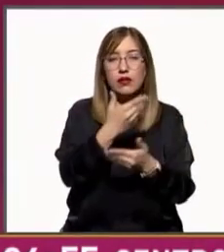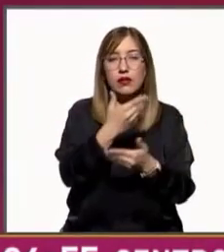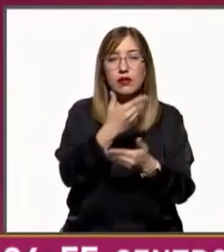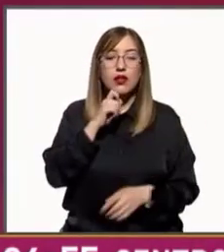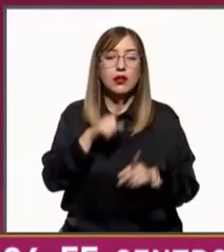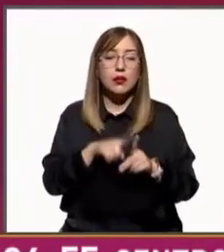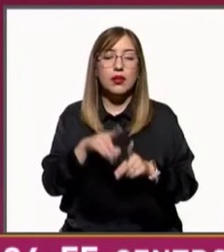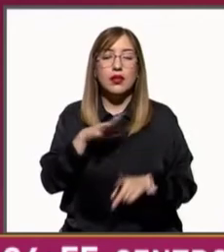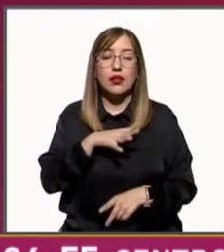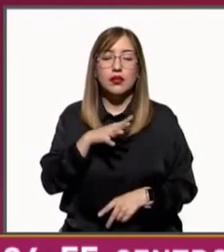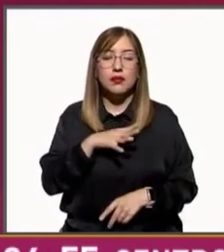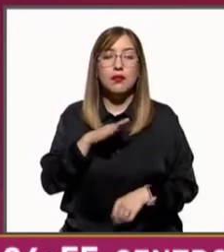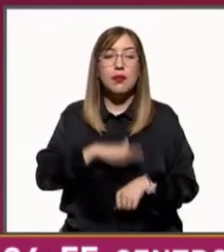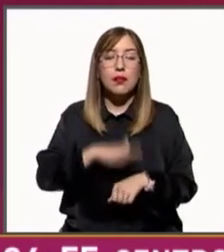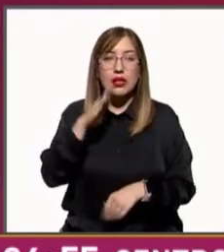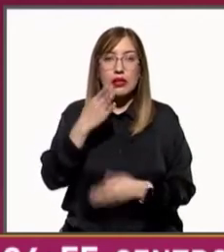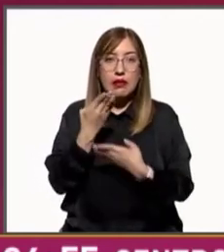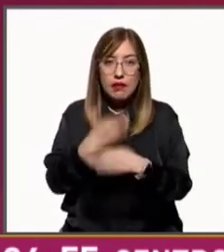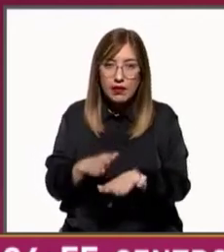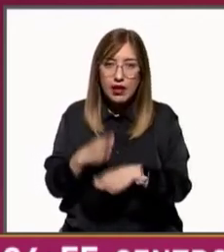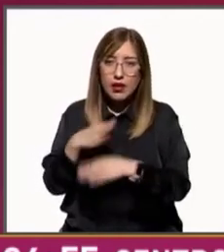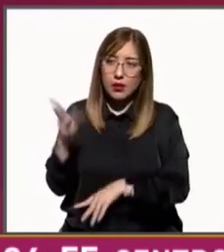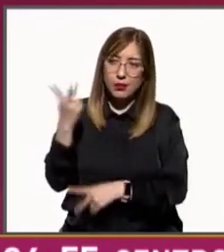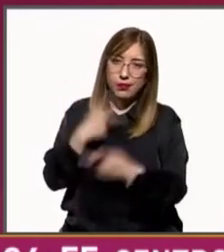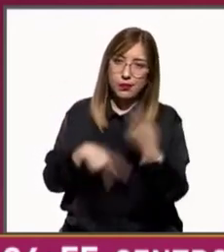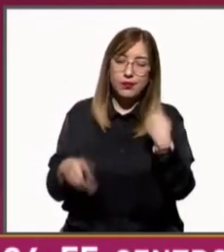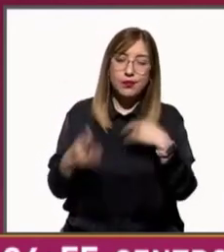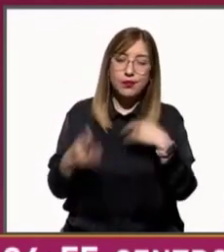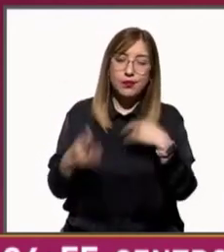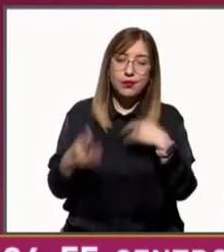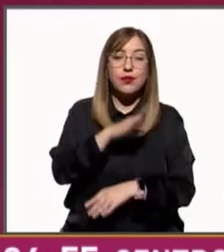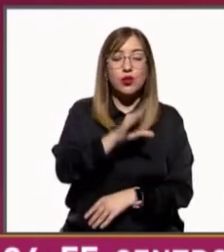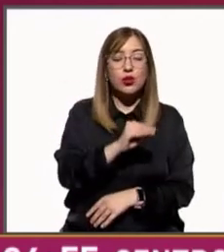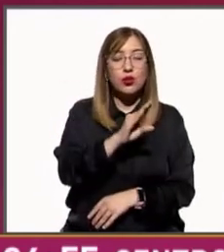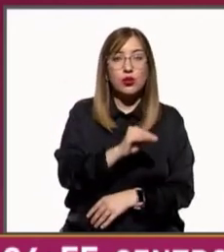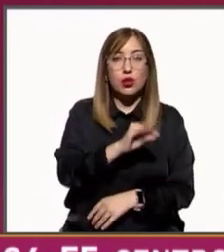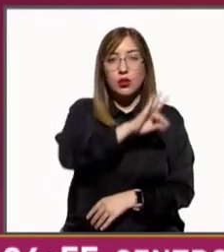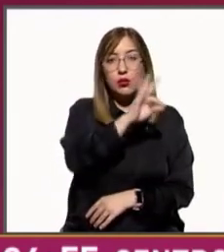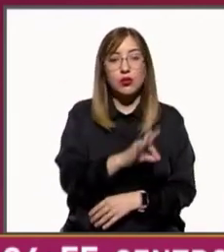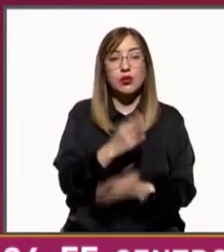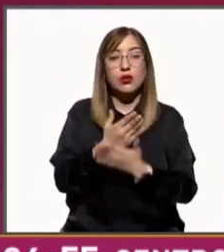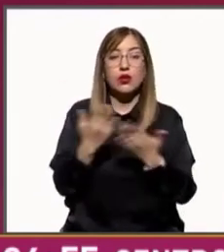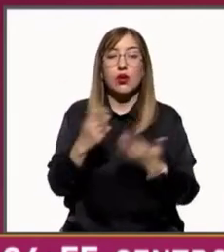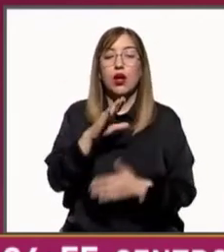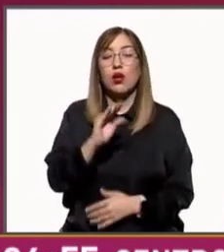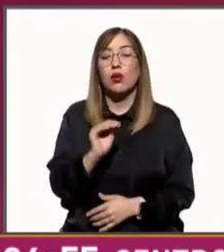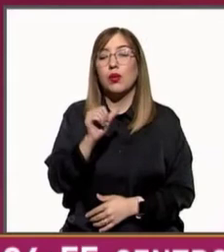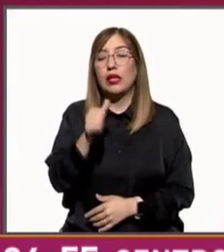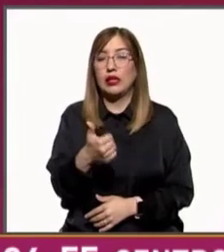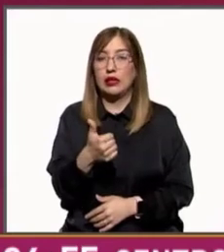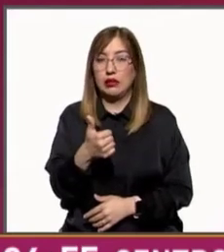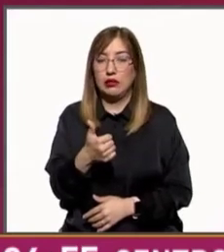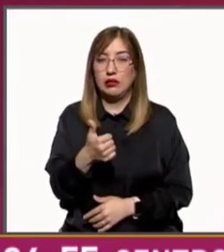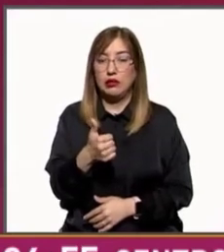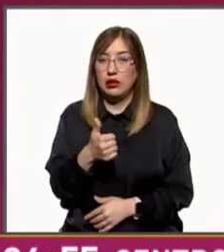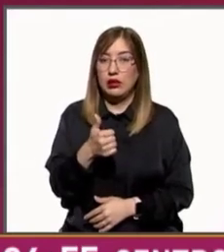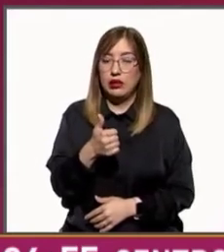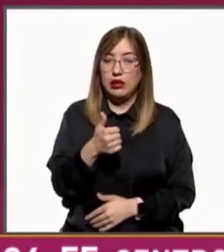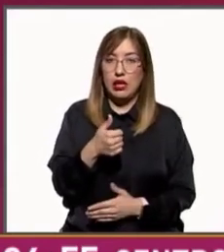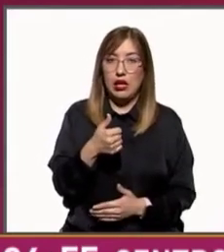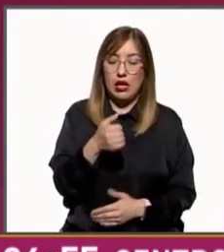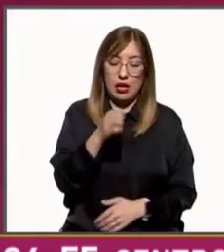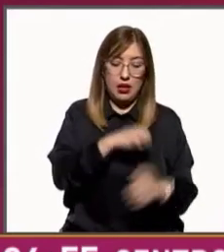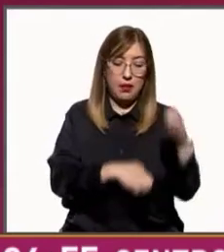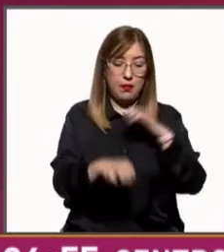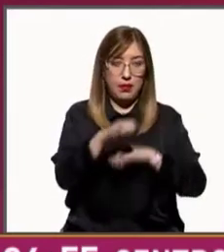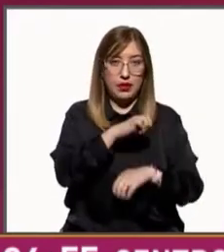la bancarización de las empresas, estaba en 90%, creció 96%, y una de cada 3 tuvo algún tipo